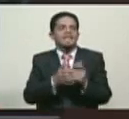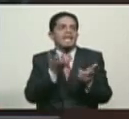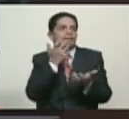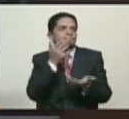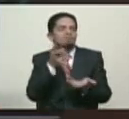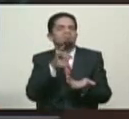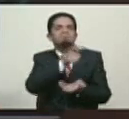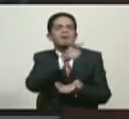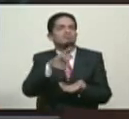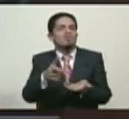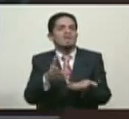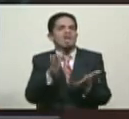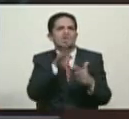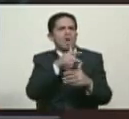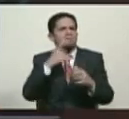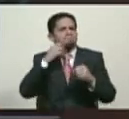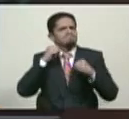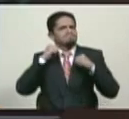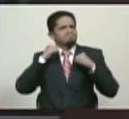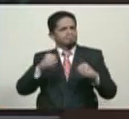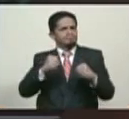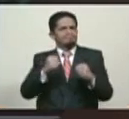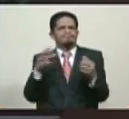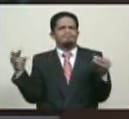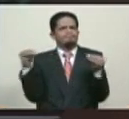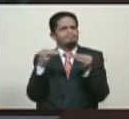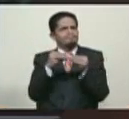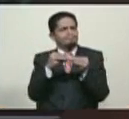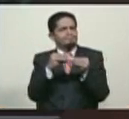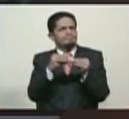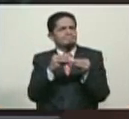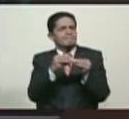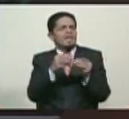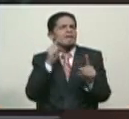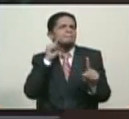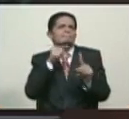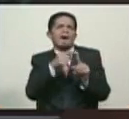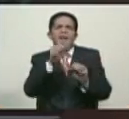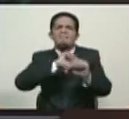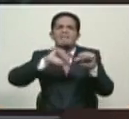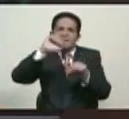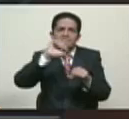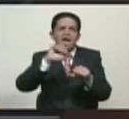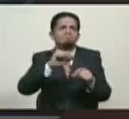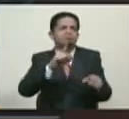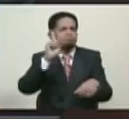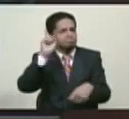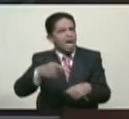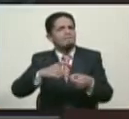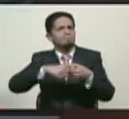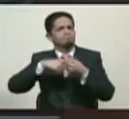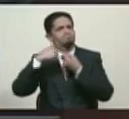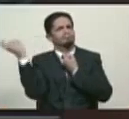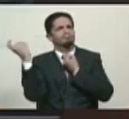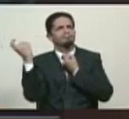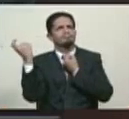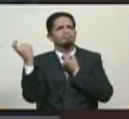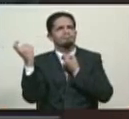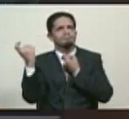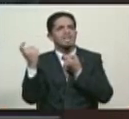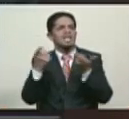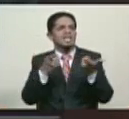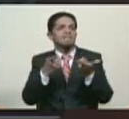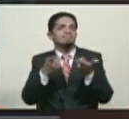tenga el temple y los principios democráticos para defender la patria puede retirarse con orgullo y al menos no perder